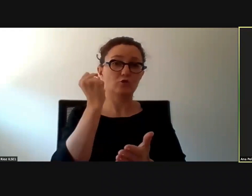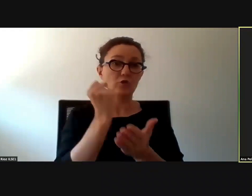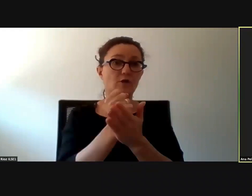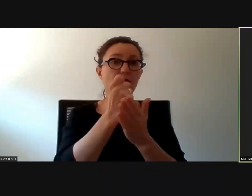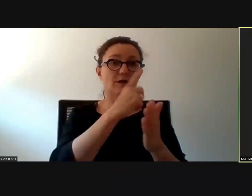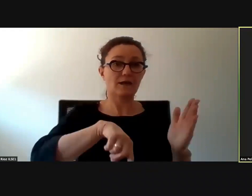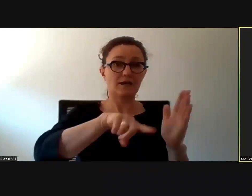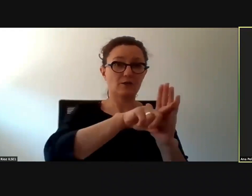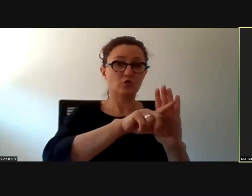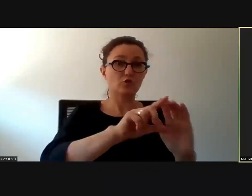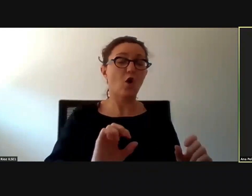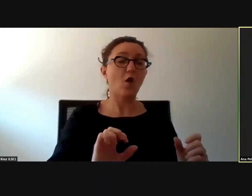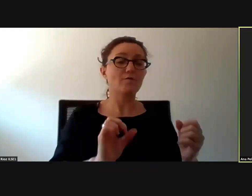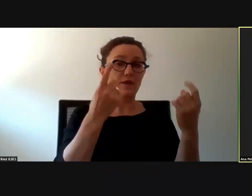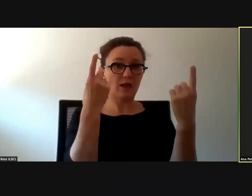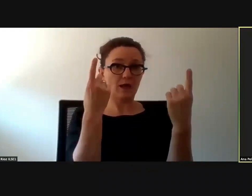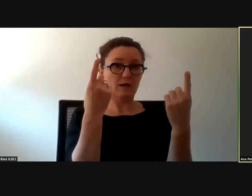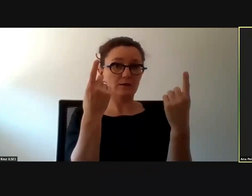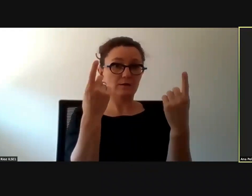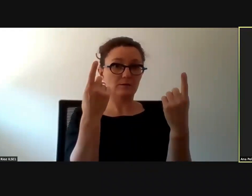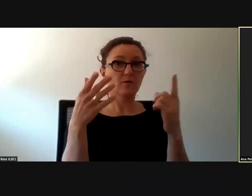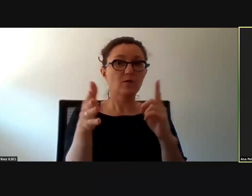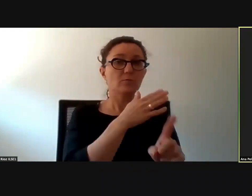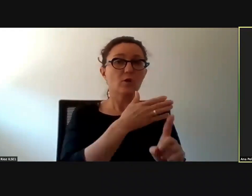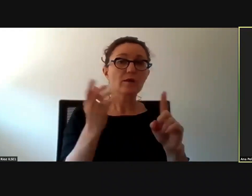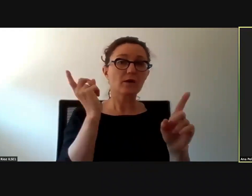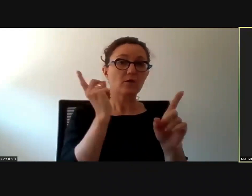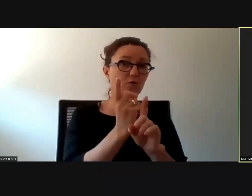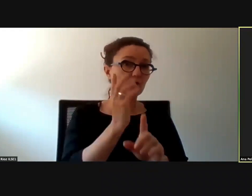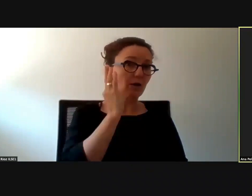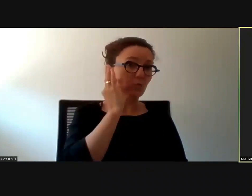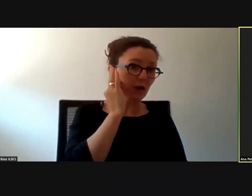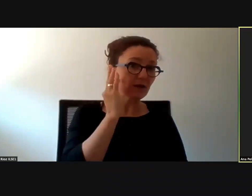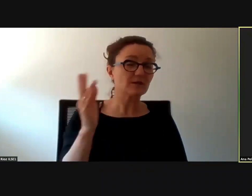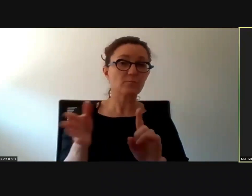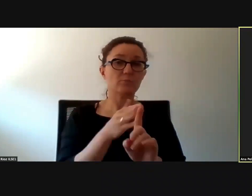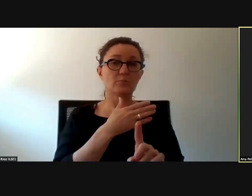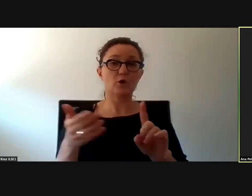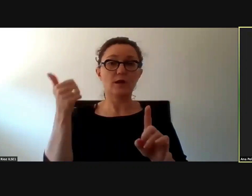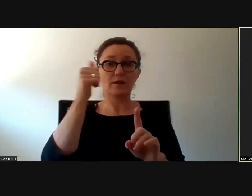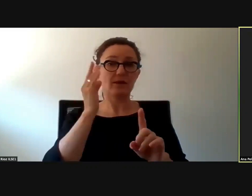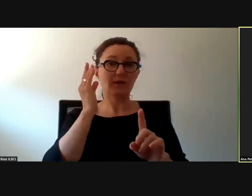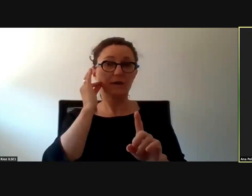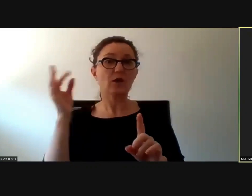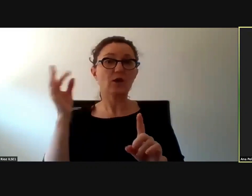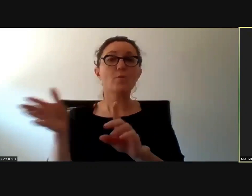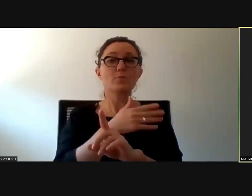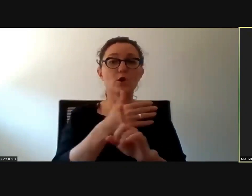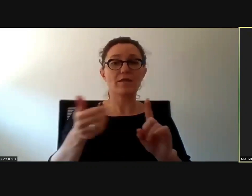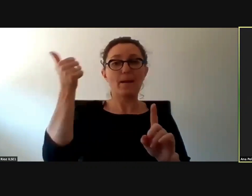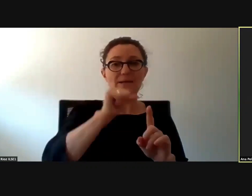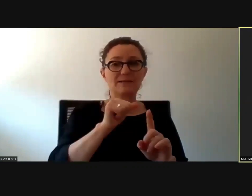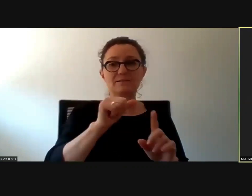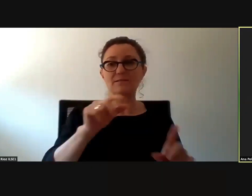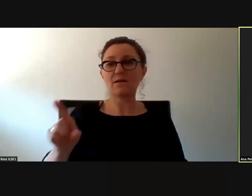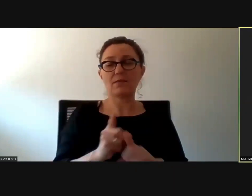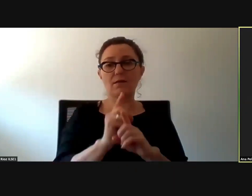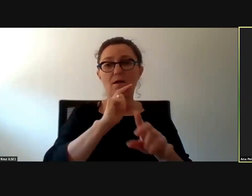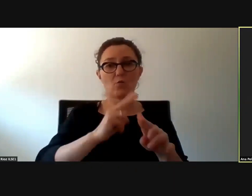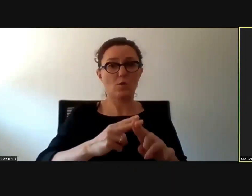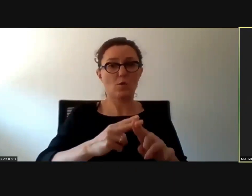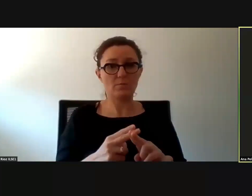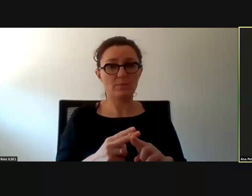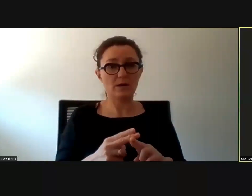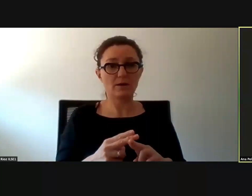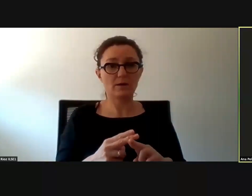oficiales sobre la violencia contra las mujeres, la violencia de género, la violencia machista. Actualmente apenas se hace,